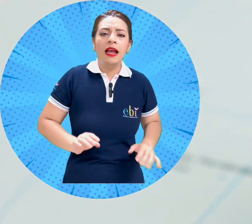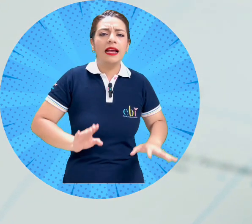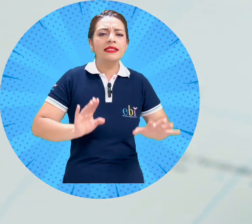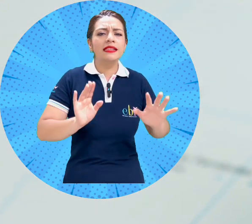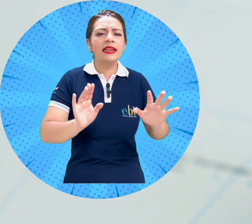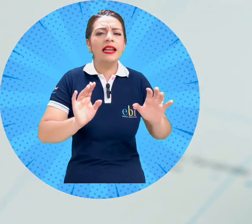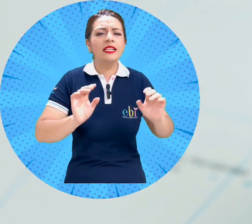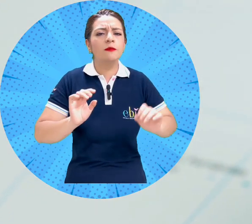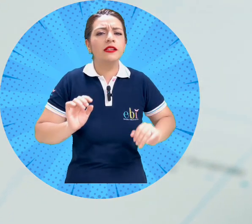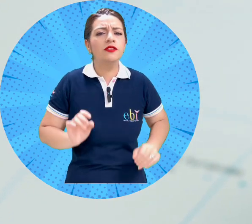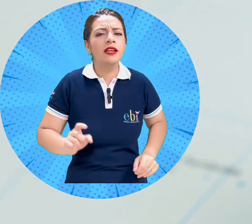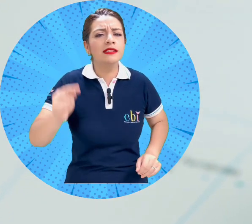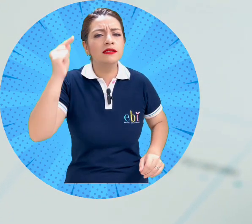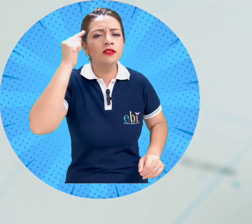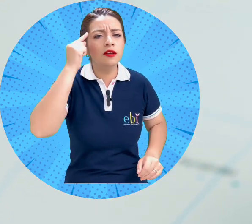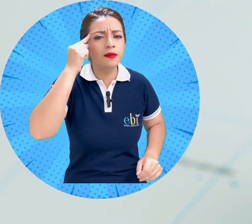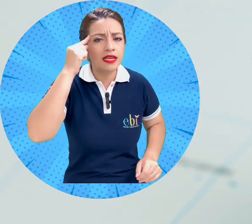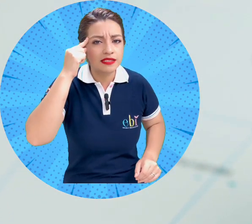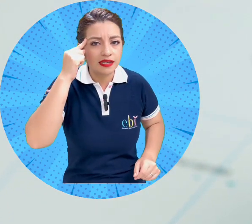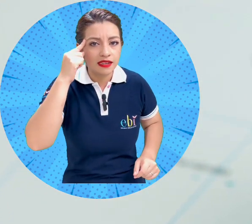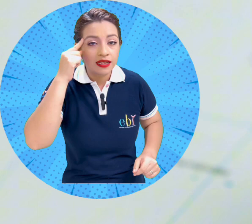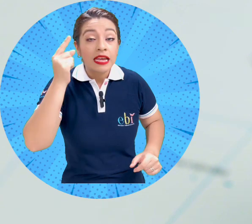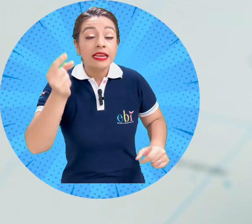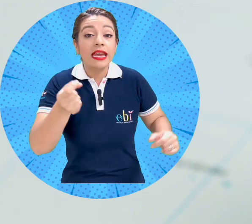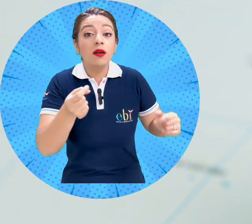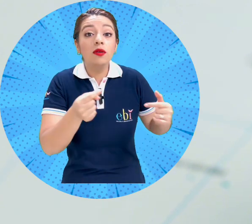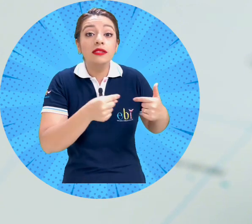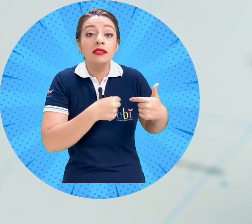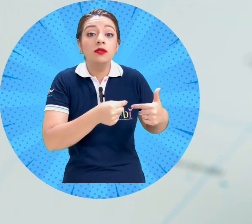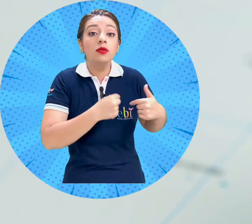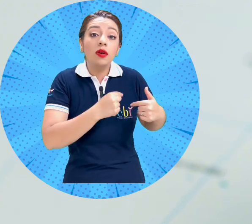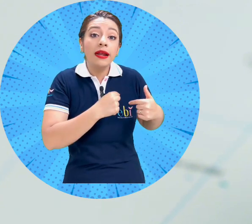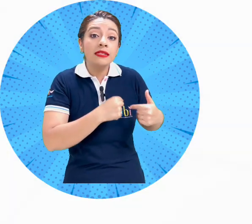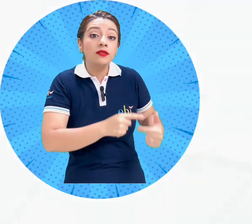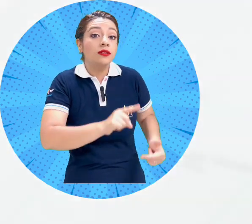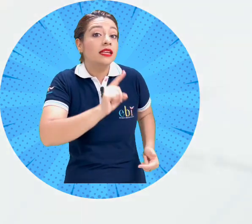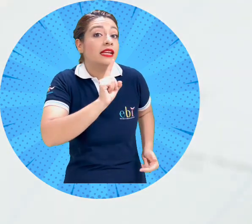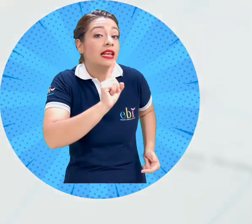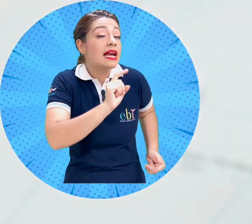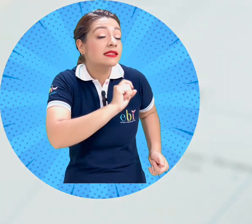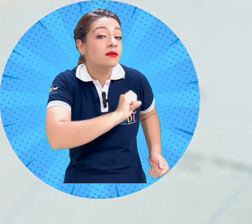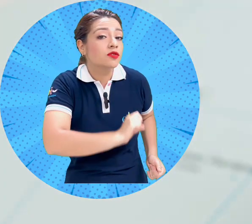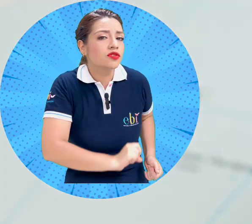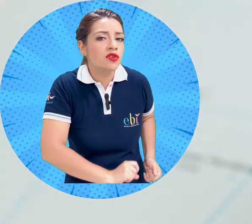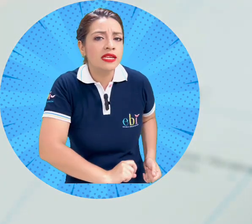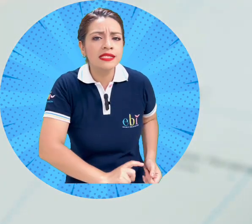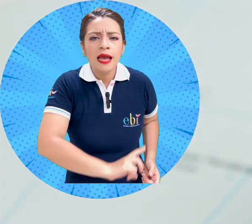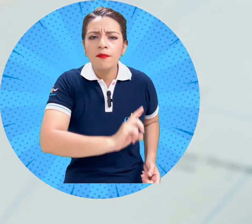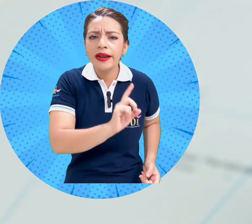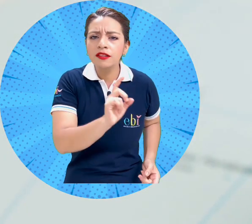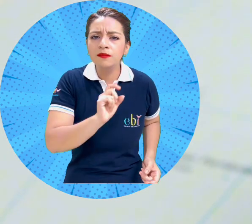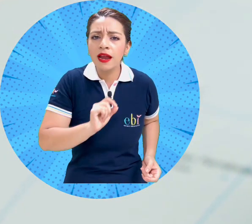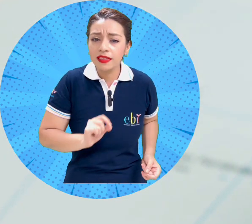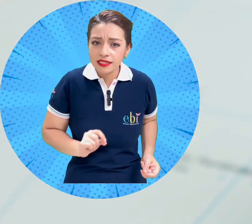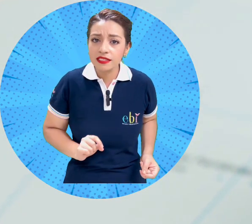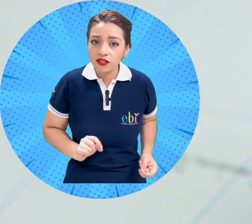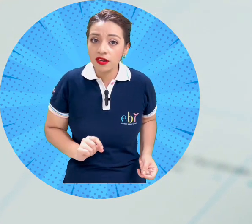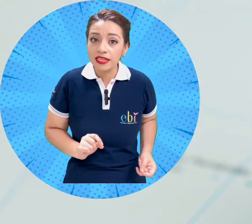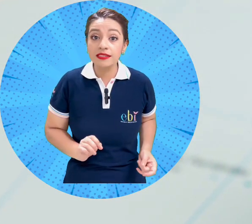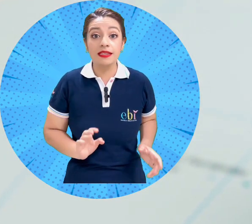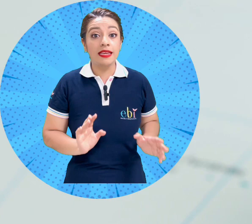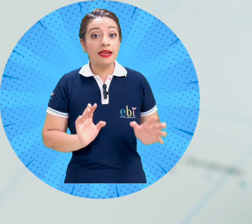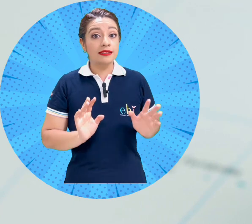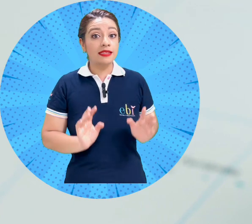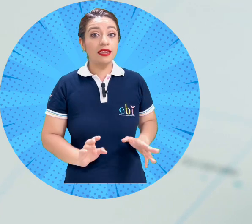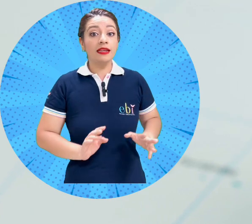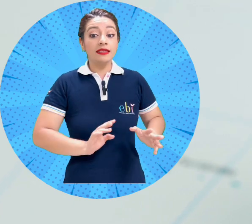Corazón, hacer que las personas no piensen, que usen su corazón y las emociones para tomar